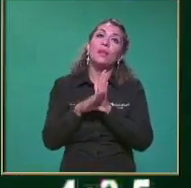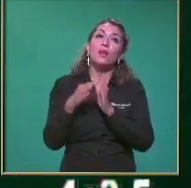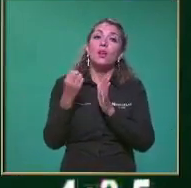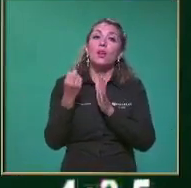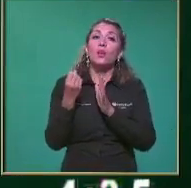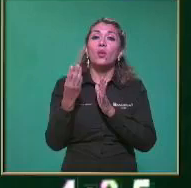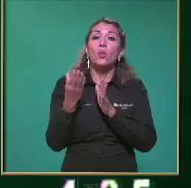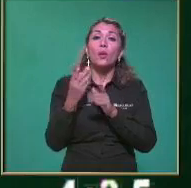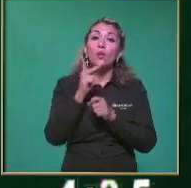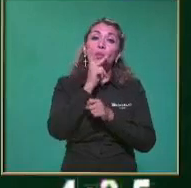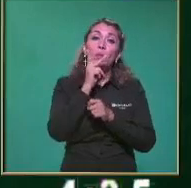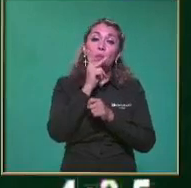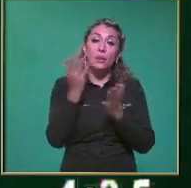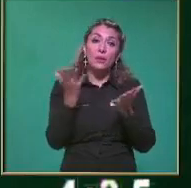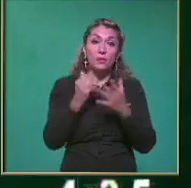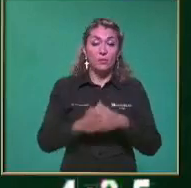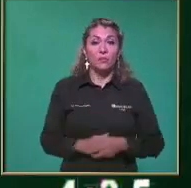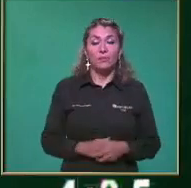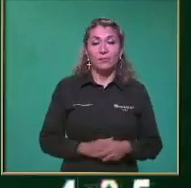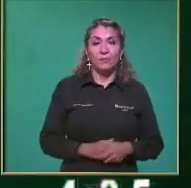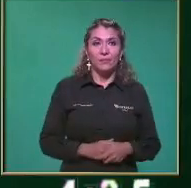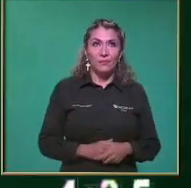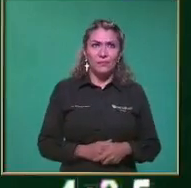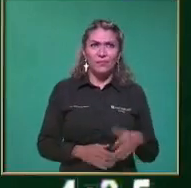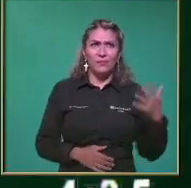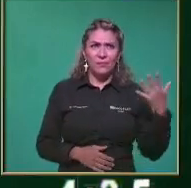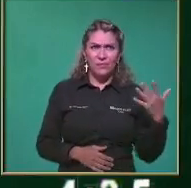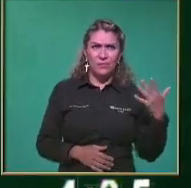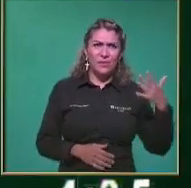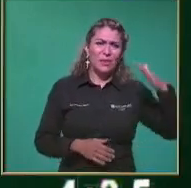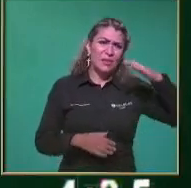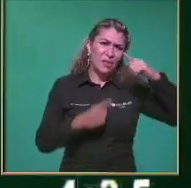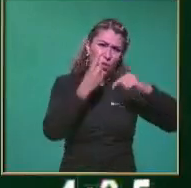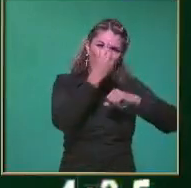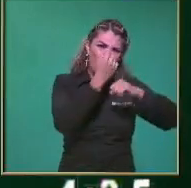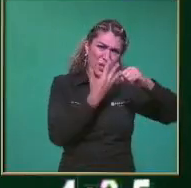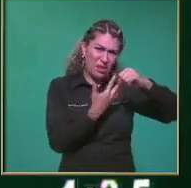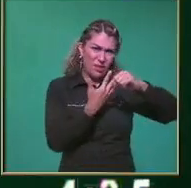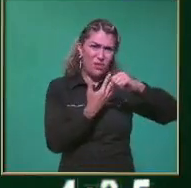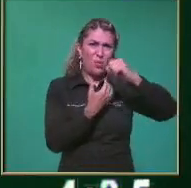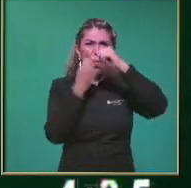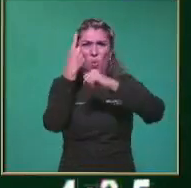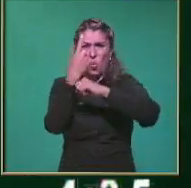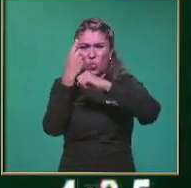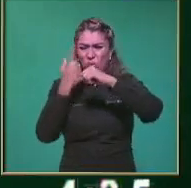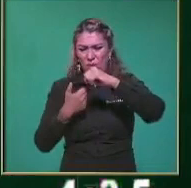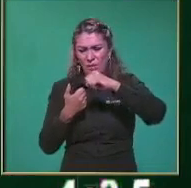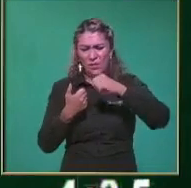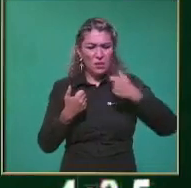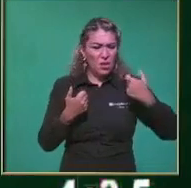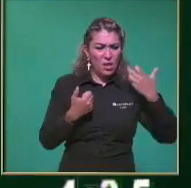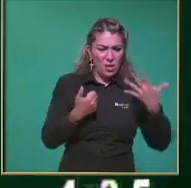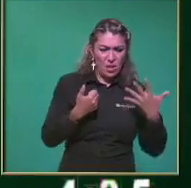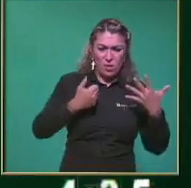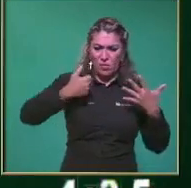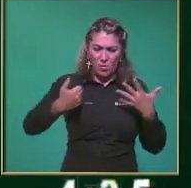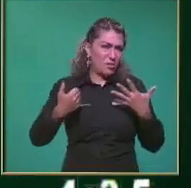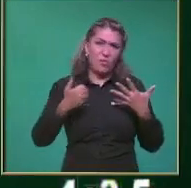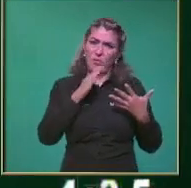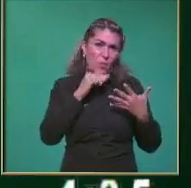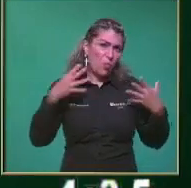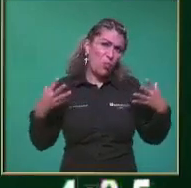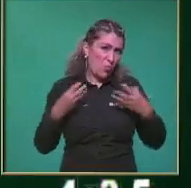cuánto aportó el papá. Pero maestra, el quinto y el sexto tienen distinto denominador. ¿Cómo voy a hacer una suma de un quinto más un